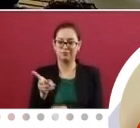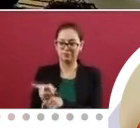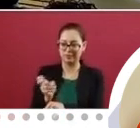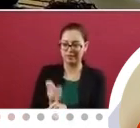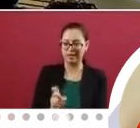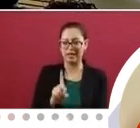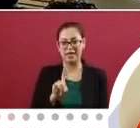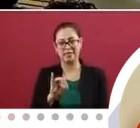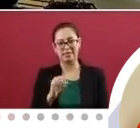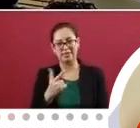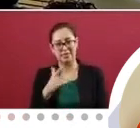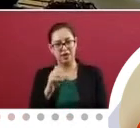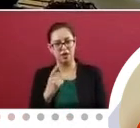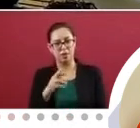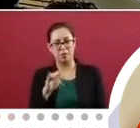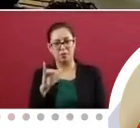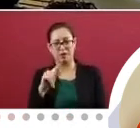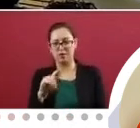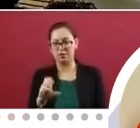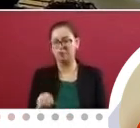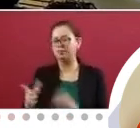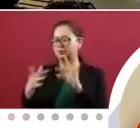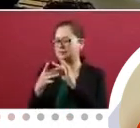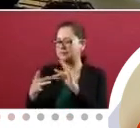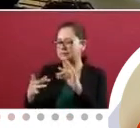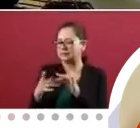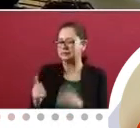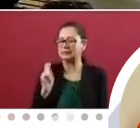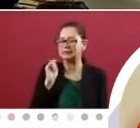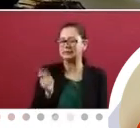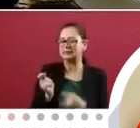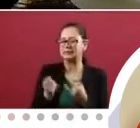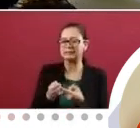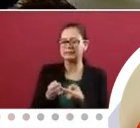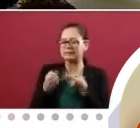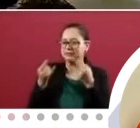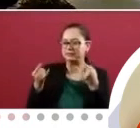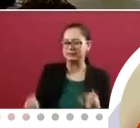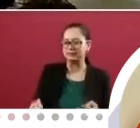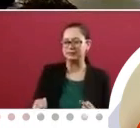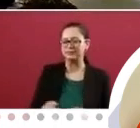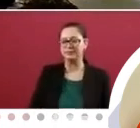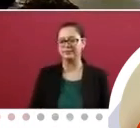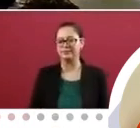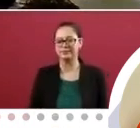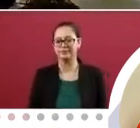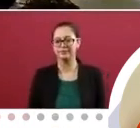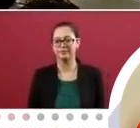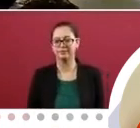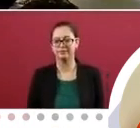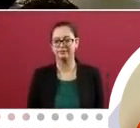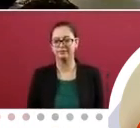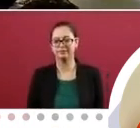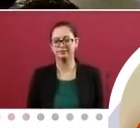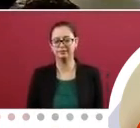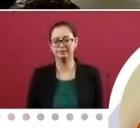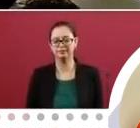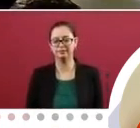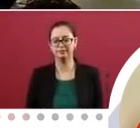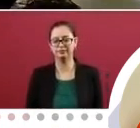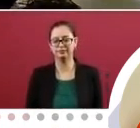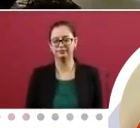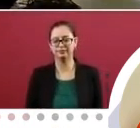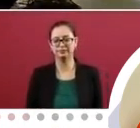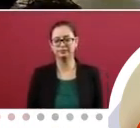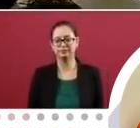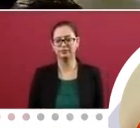la administración, porque pues lo que vimos en el sexenio pasado pues eran este tipo de cosas y jamás se dieron marcha atrás,